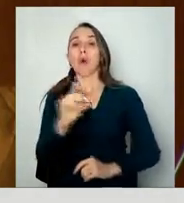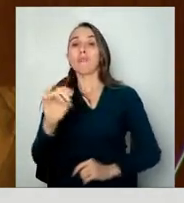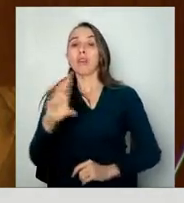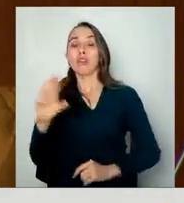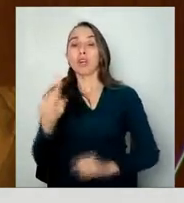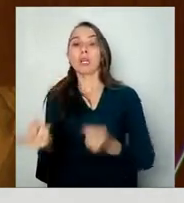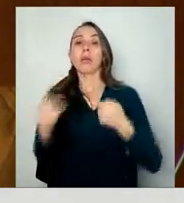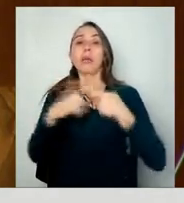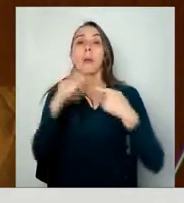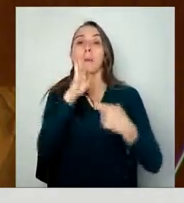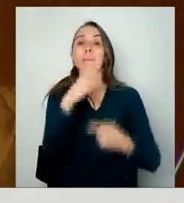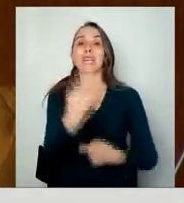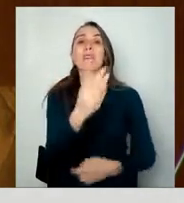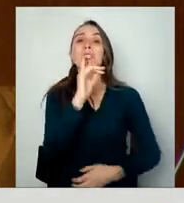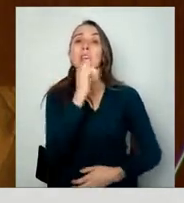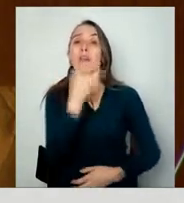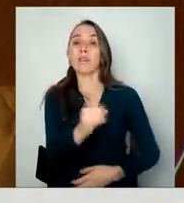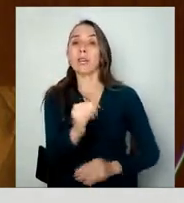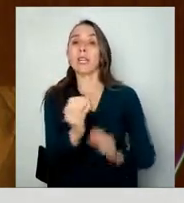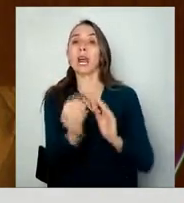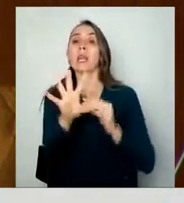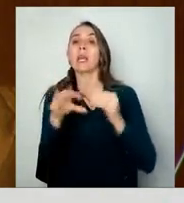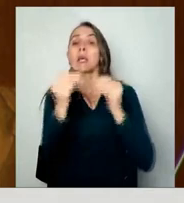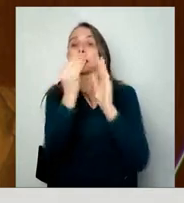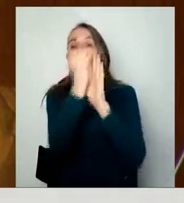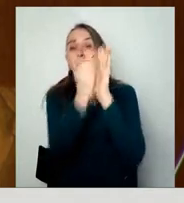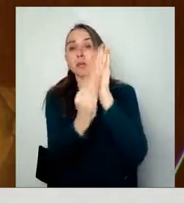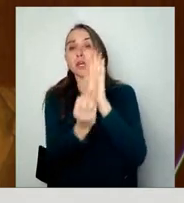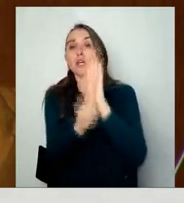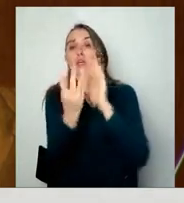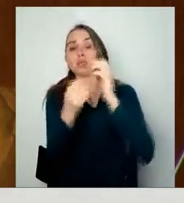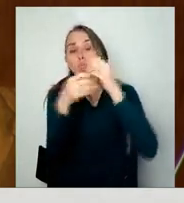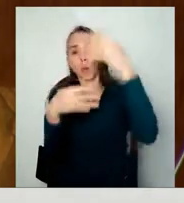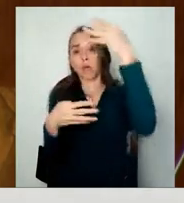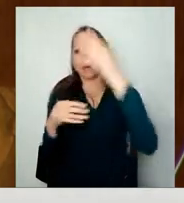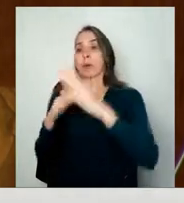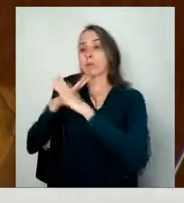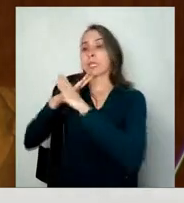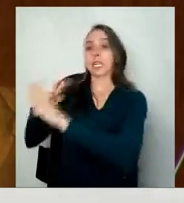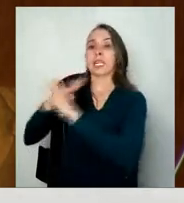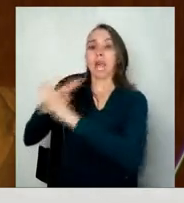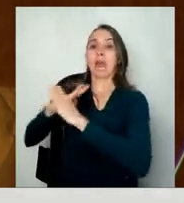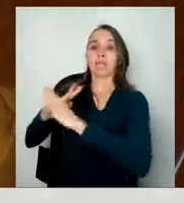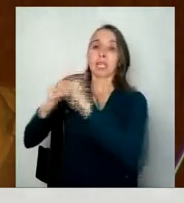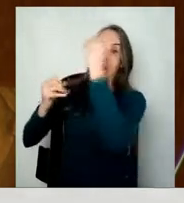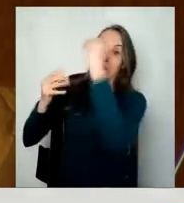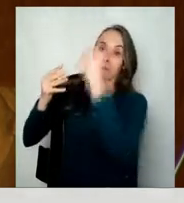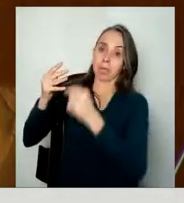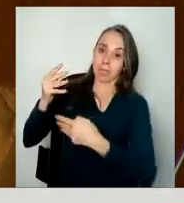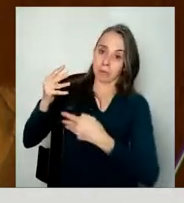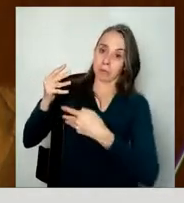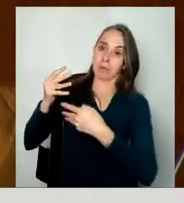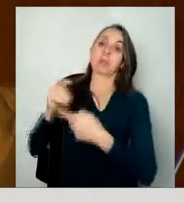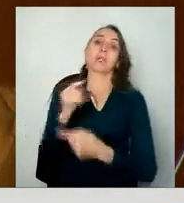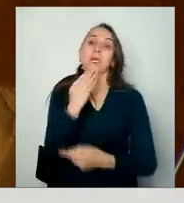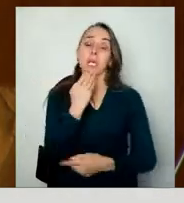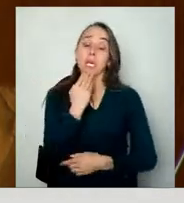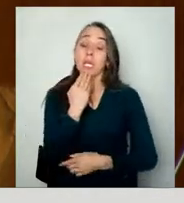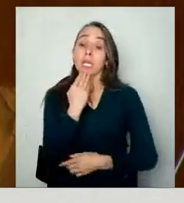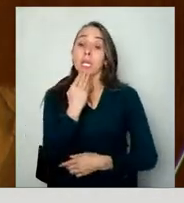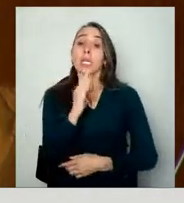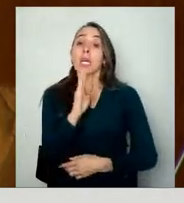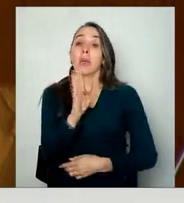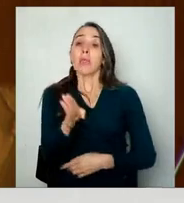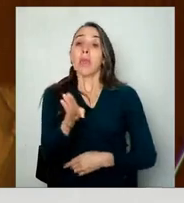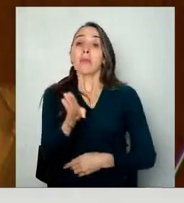finales y se le adicionan nuevas inhabilidades se considera a sí mismo El Deber de abstención